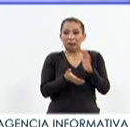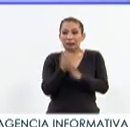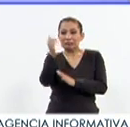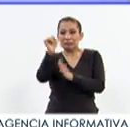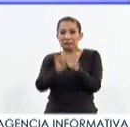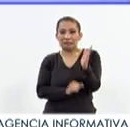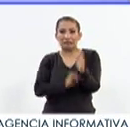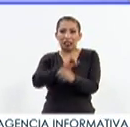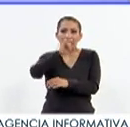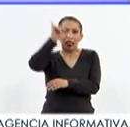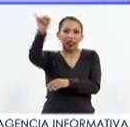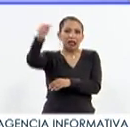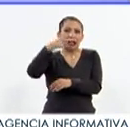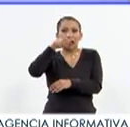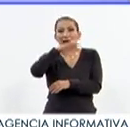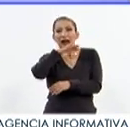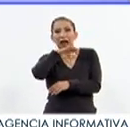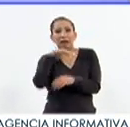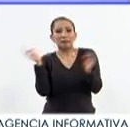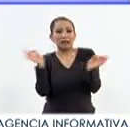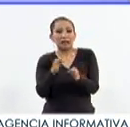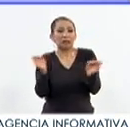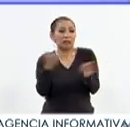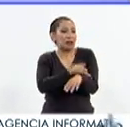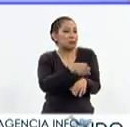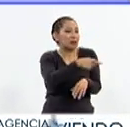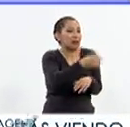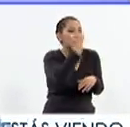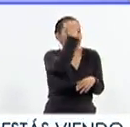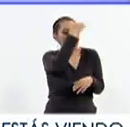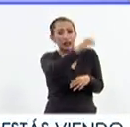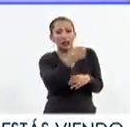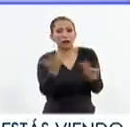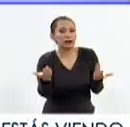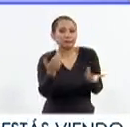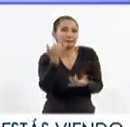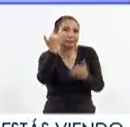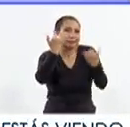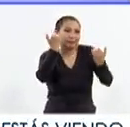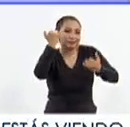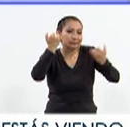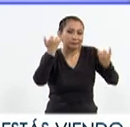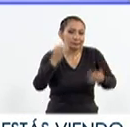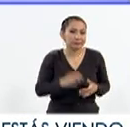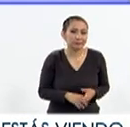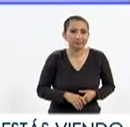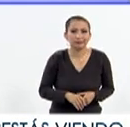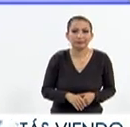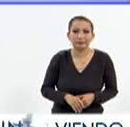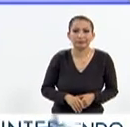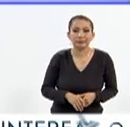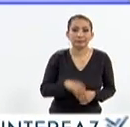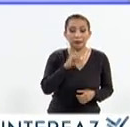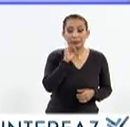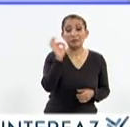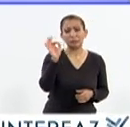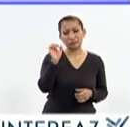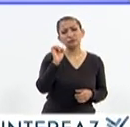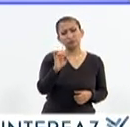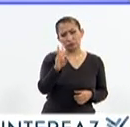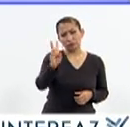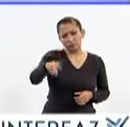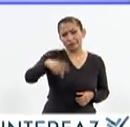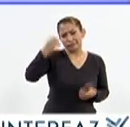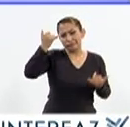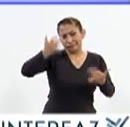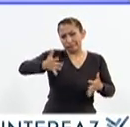6 meses tan lejos, con estos climas, sin la familia, etcétera, etcétera? Sin cosas que además... Sí. Y además cosas que, bueno, pues a lo mejor sí